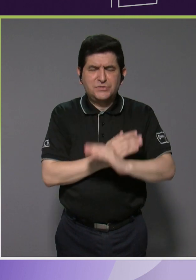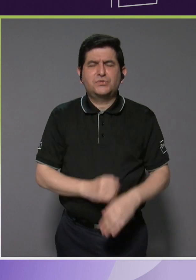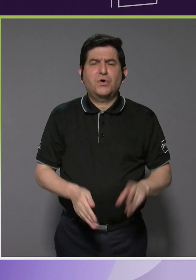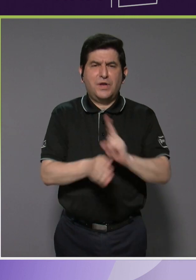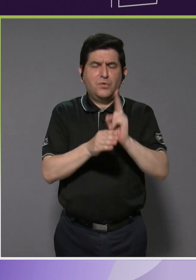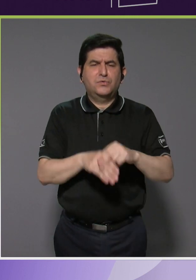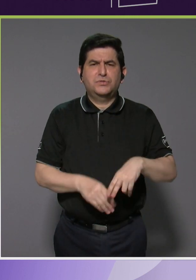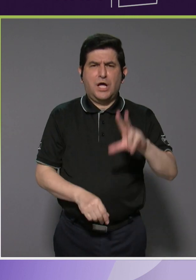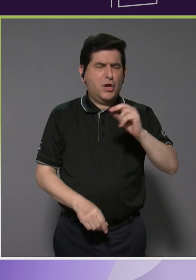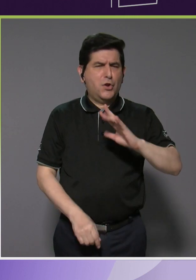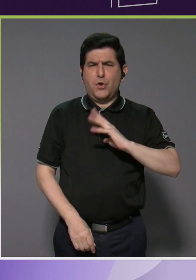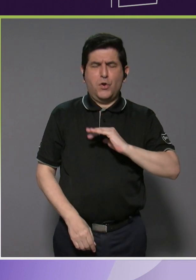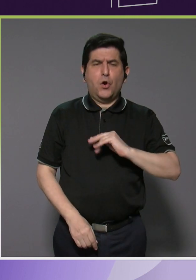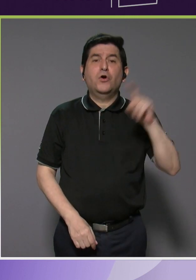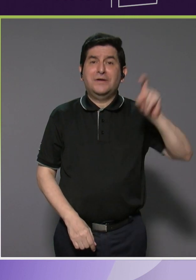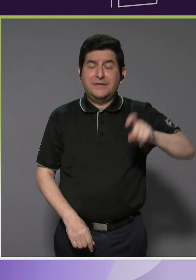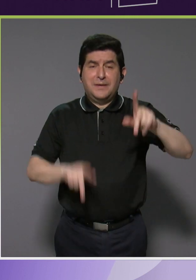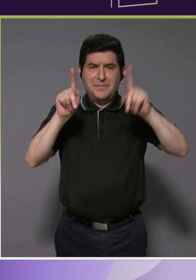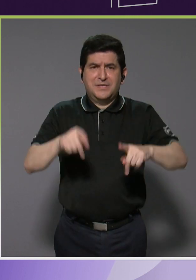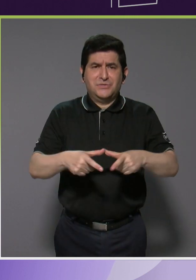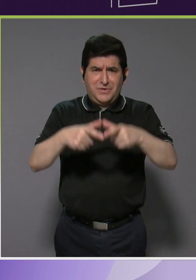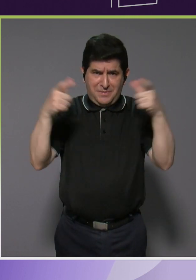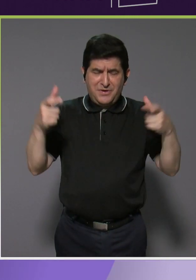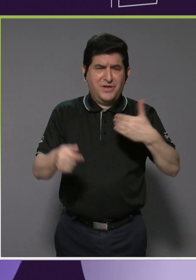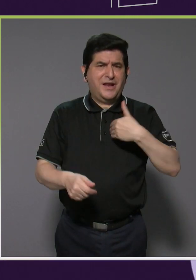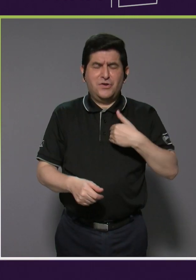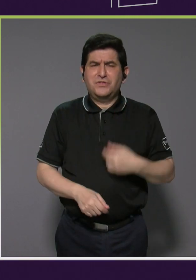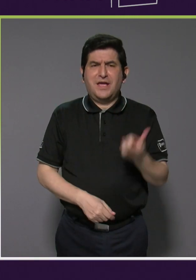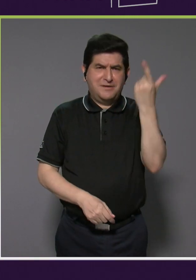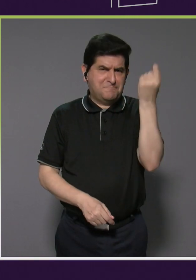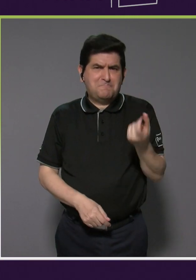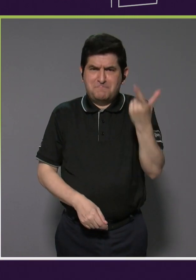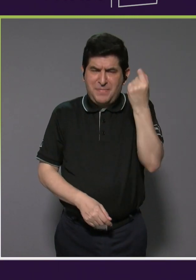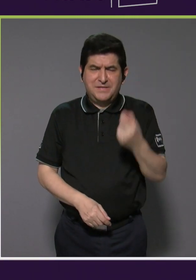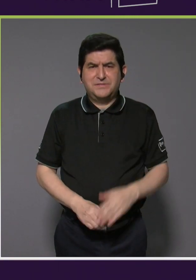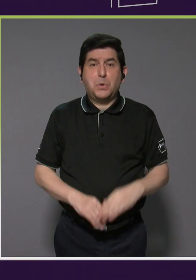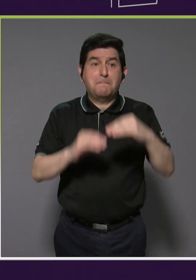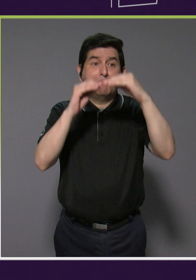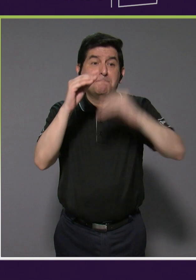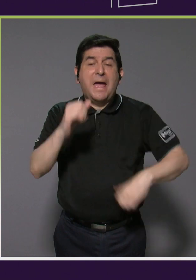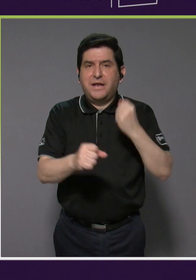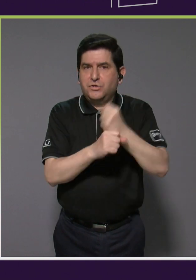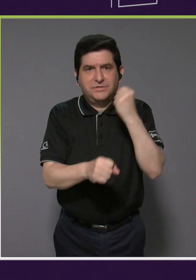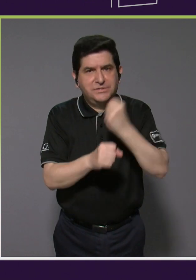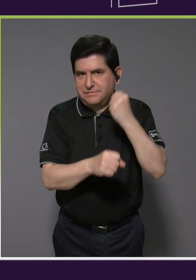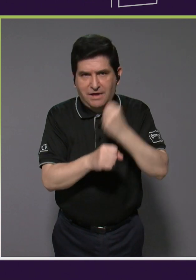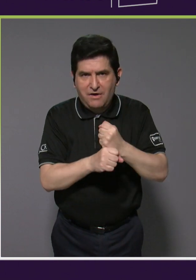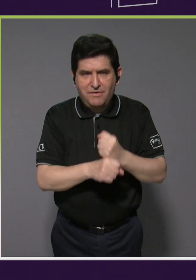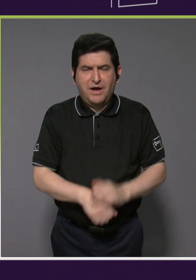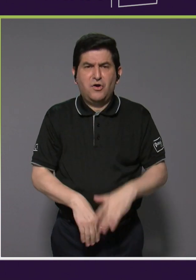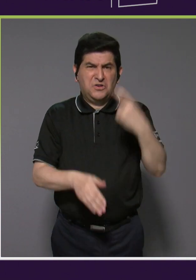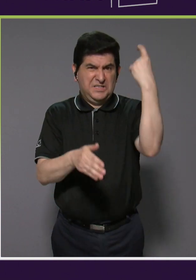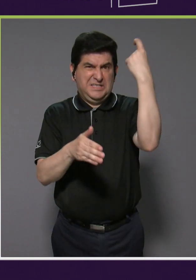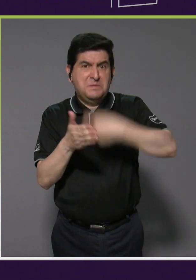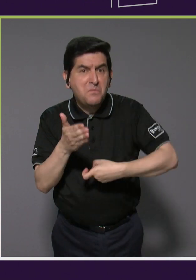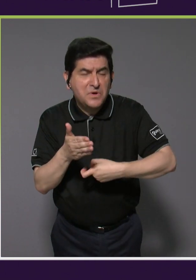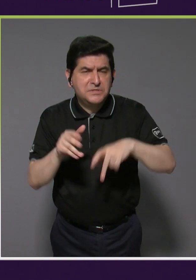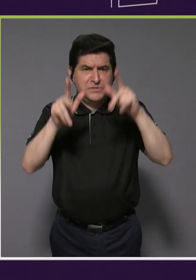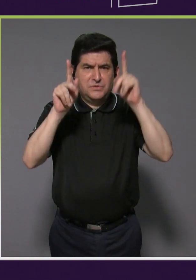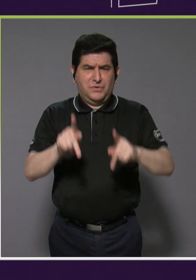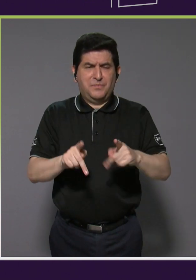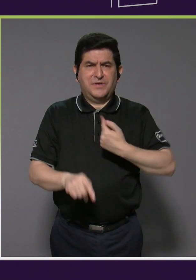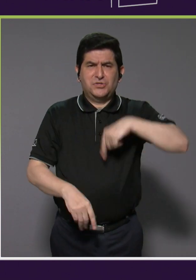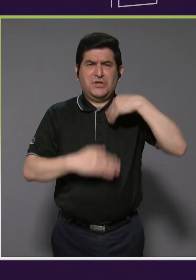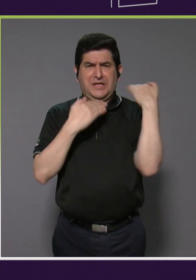una necesidad, y la mayoría de las personas no cuentan con una pensión, menos con un trabajo, y con ese impuesto las personas